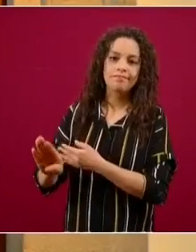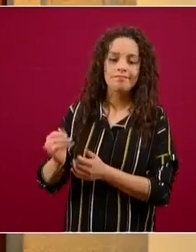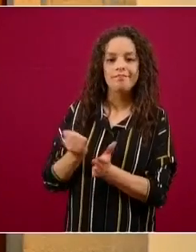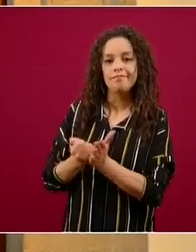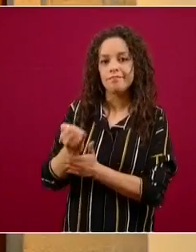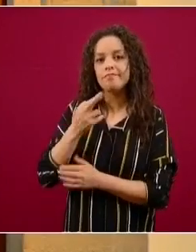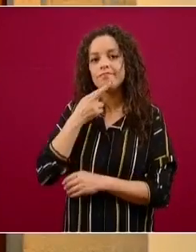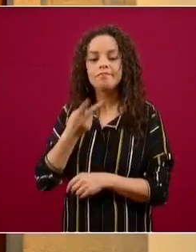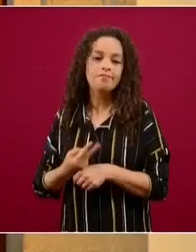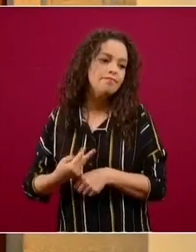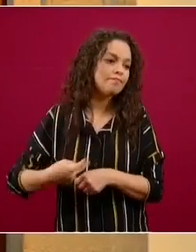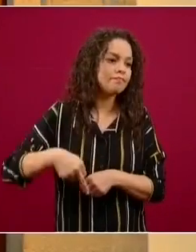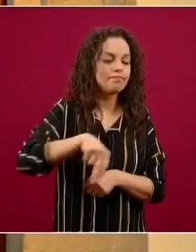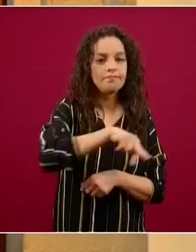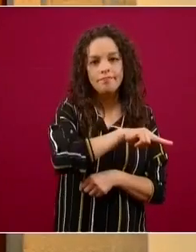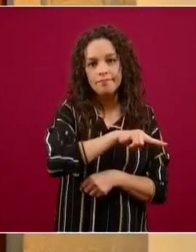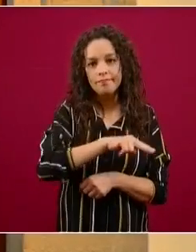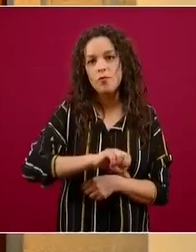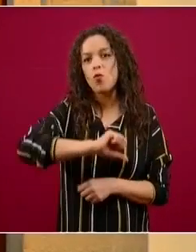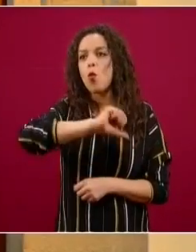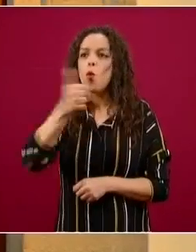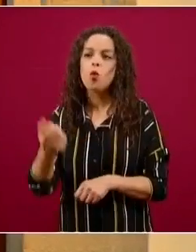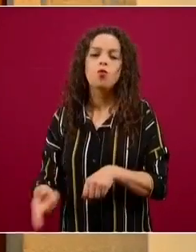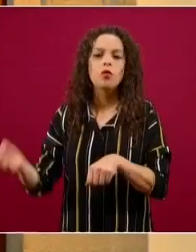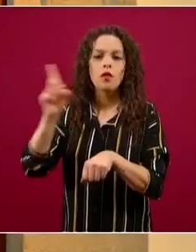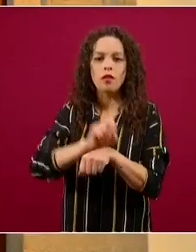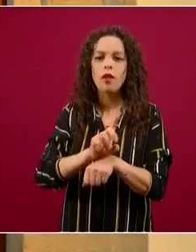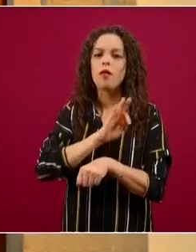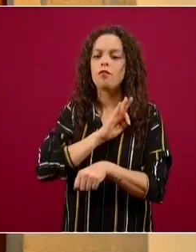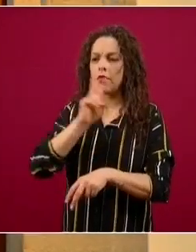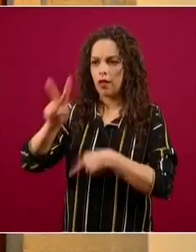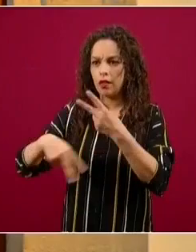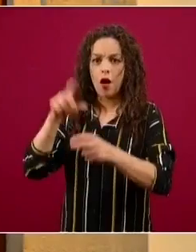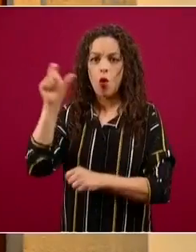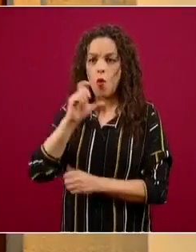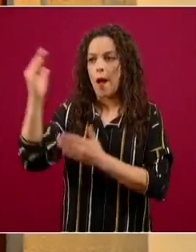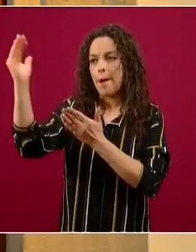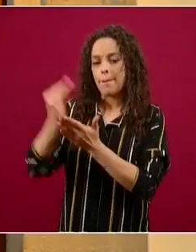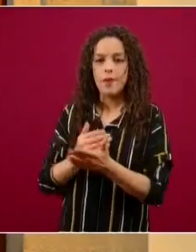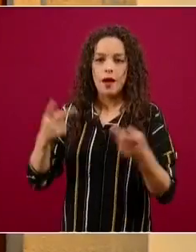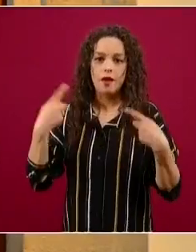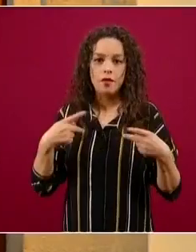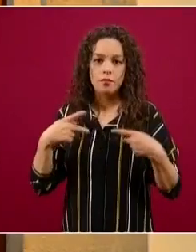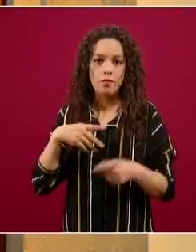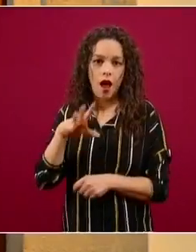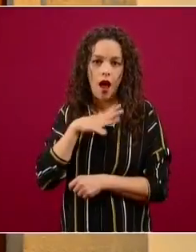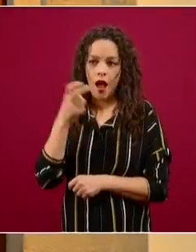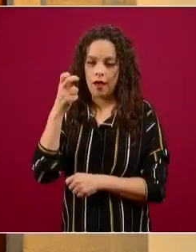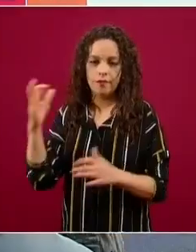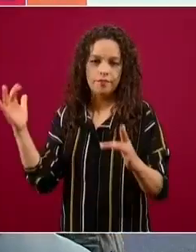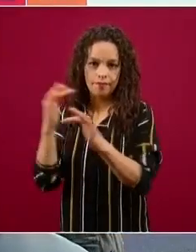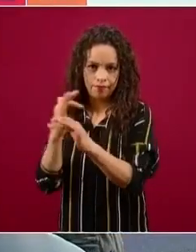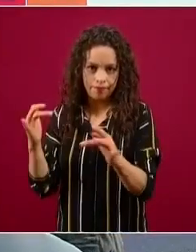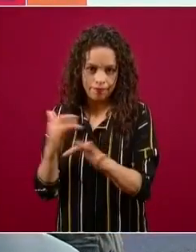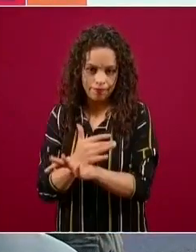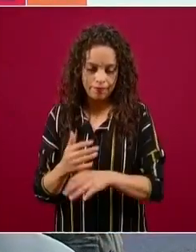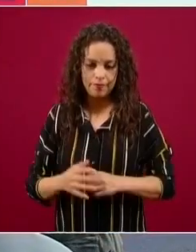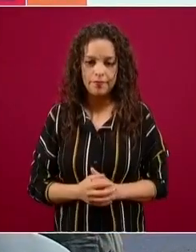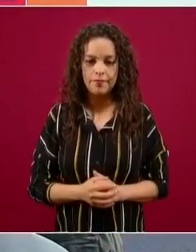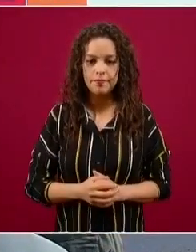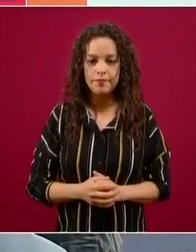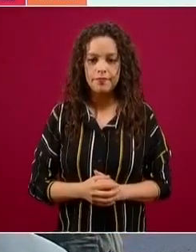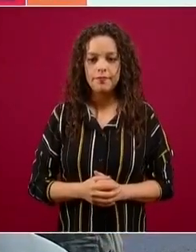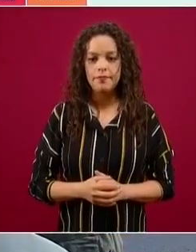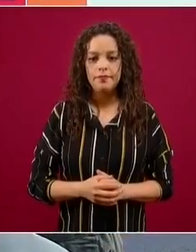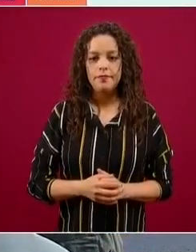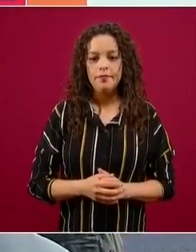de no ingresar o de hacerlo cuando los aforos en su momento así lo permitan. La importancia de esto es, como lo acabamos de